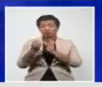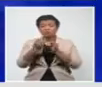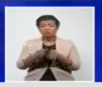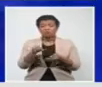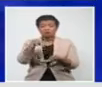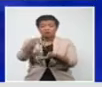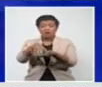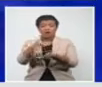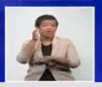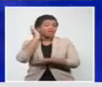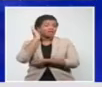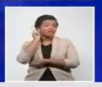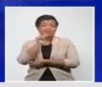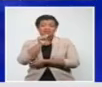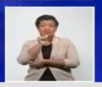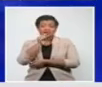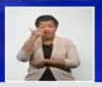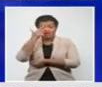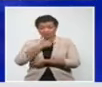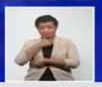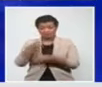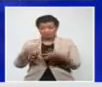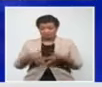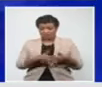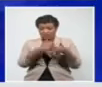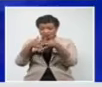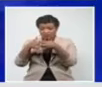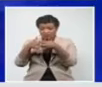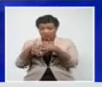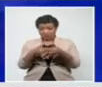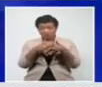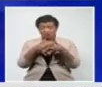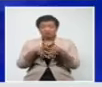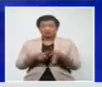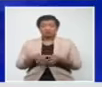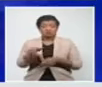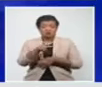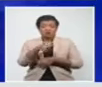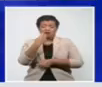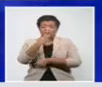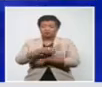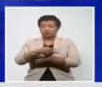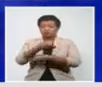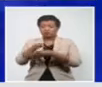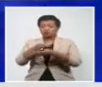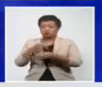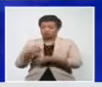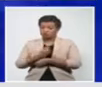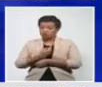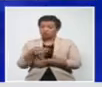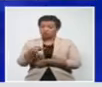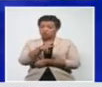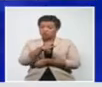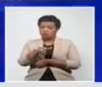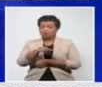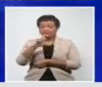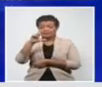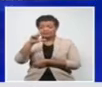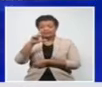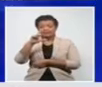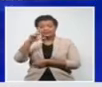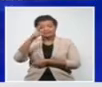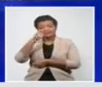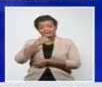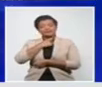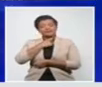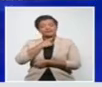de los Estados Unidos de Norteamérica, pero todos los países nosotros tenemos el nuestro, el segmento. Lo que demuestra que es un largo